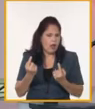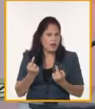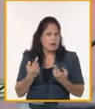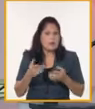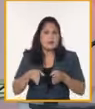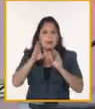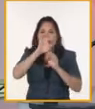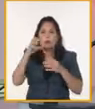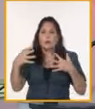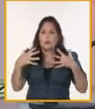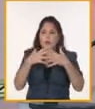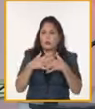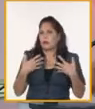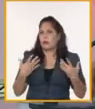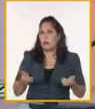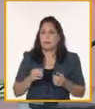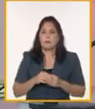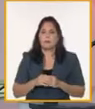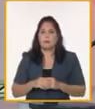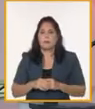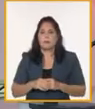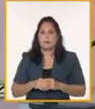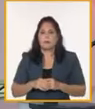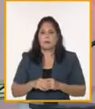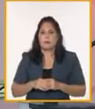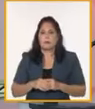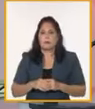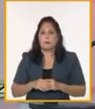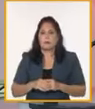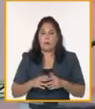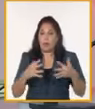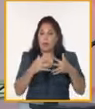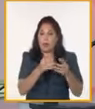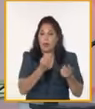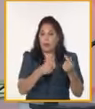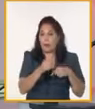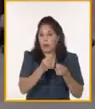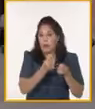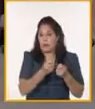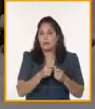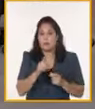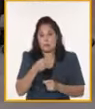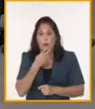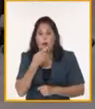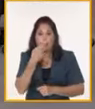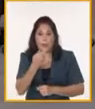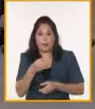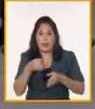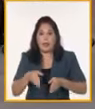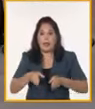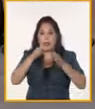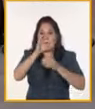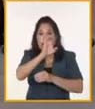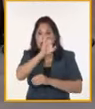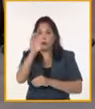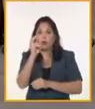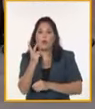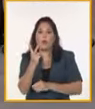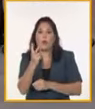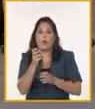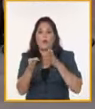daría la relación por ejemplo con el Ministerio de economía y planificación a ver el el Instituto va va a hacer las dos funciones